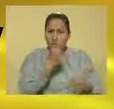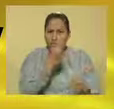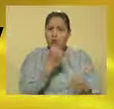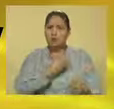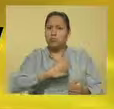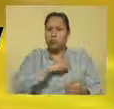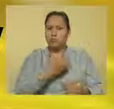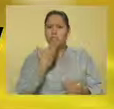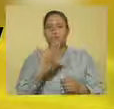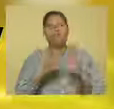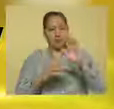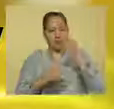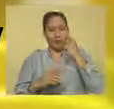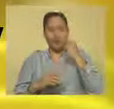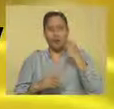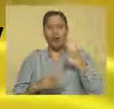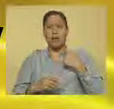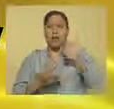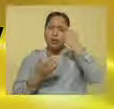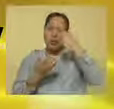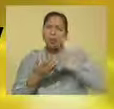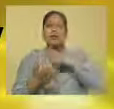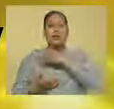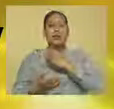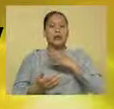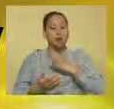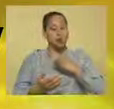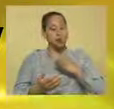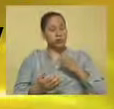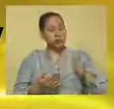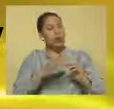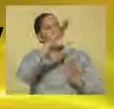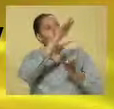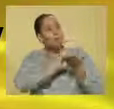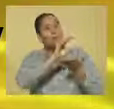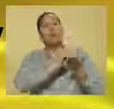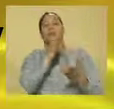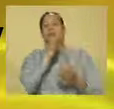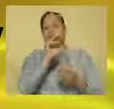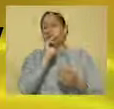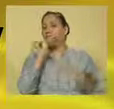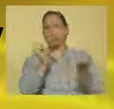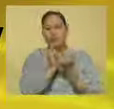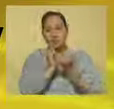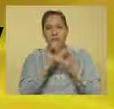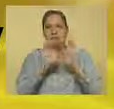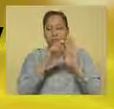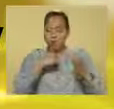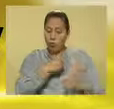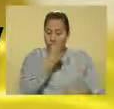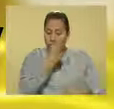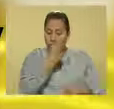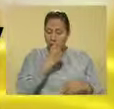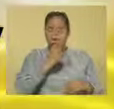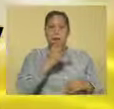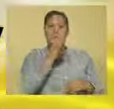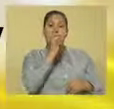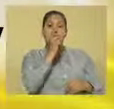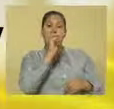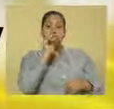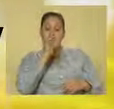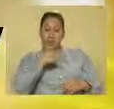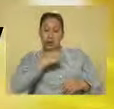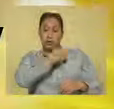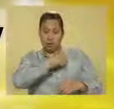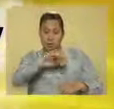que los hijos son el reflejo de los papás con respecto a la comida. Porque si yo soy